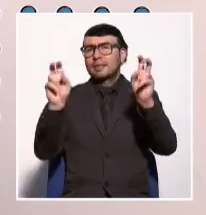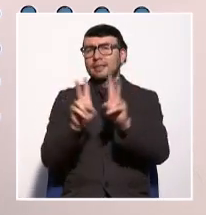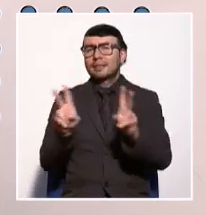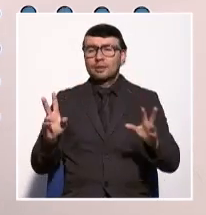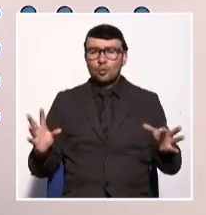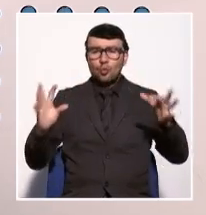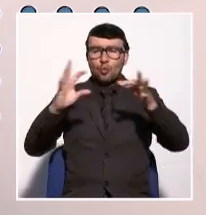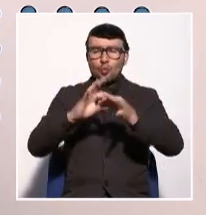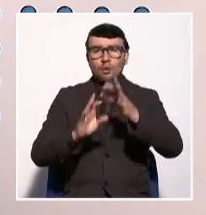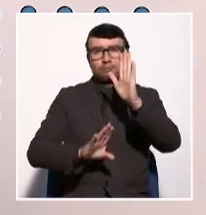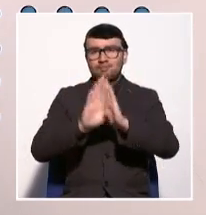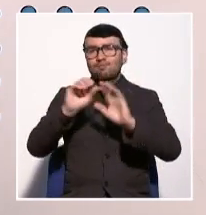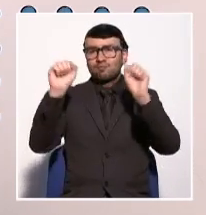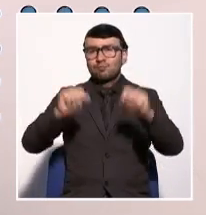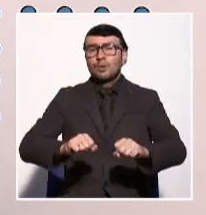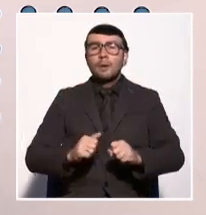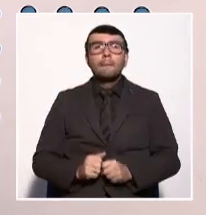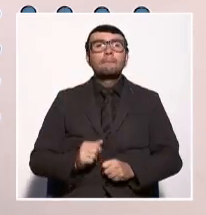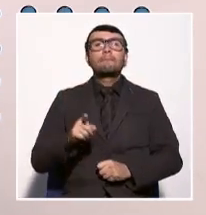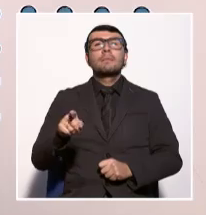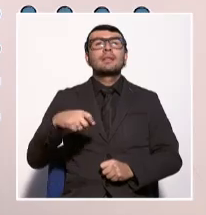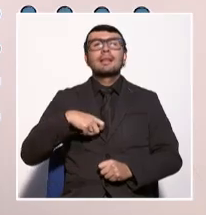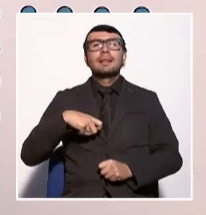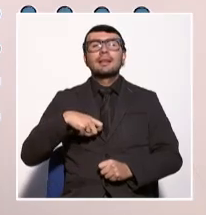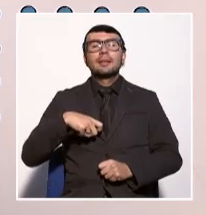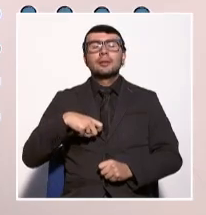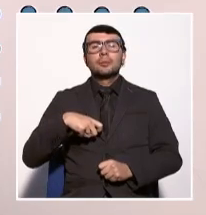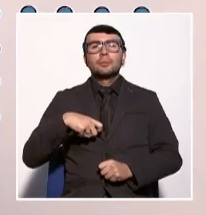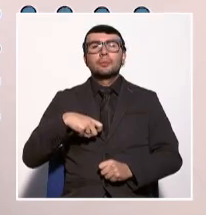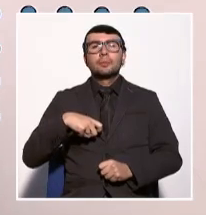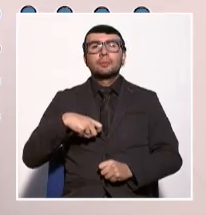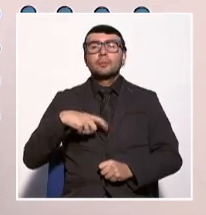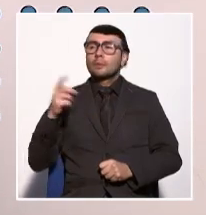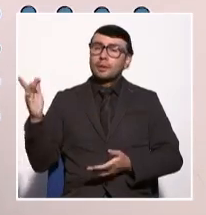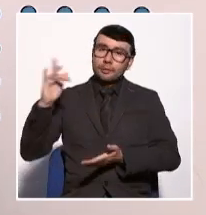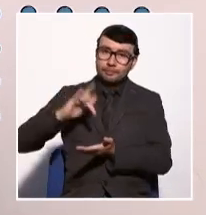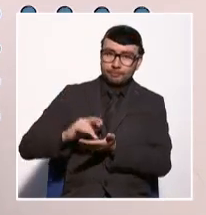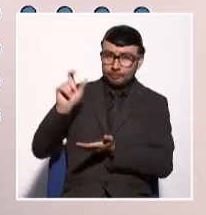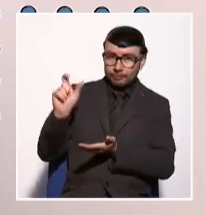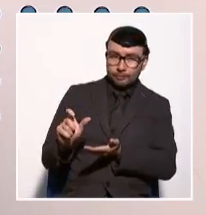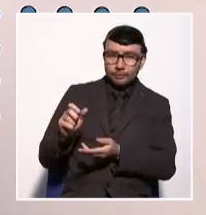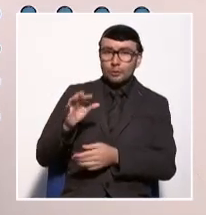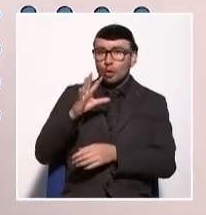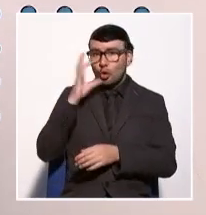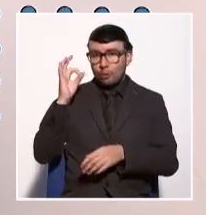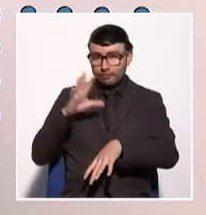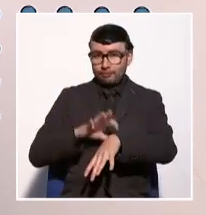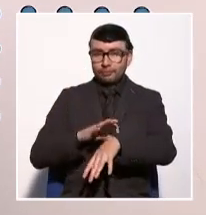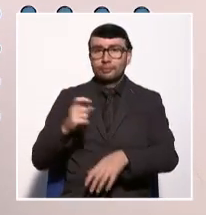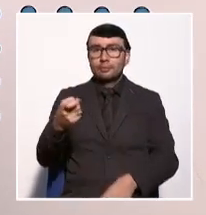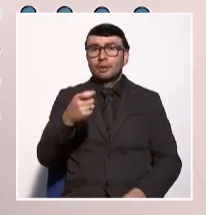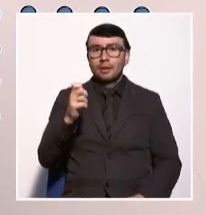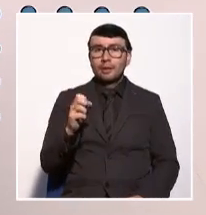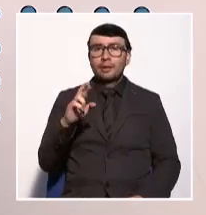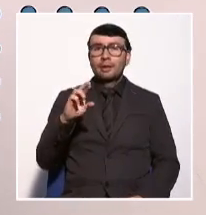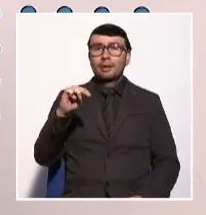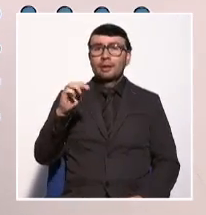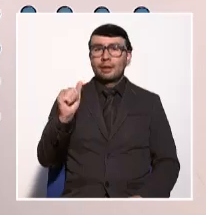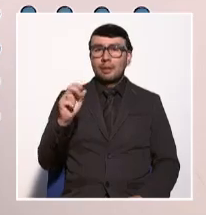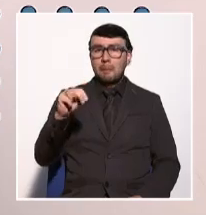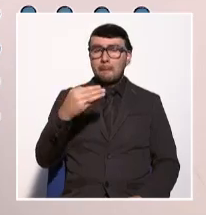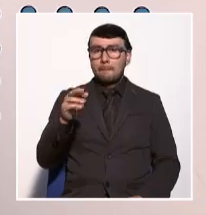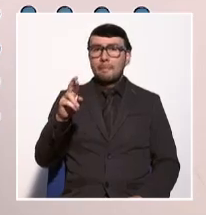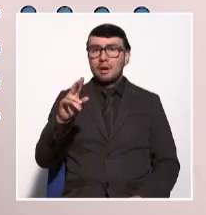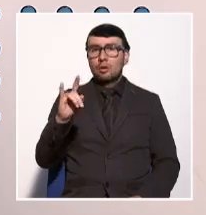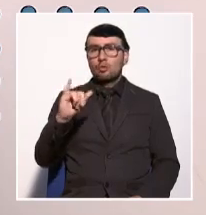nos vincula mucho más tenemos hoy la presencia del doctor germán ruiz dos respuestas de pronto